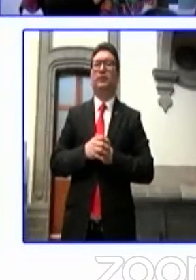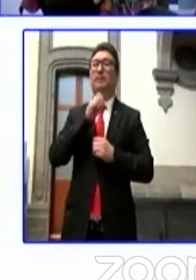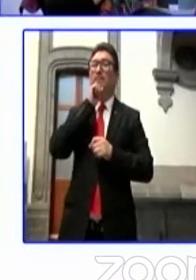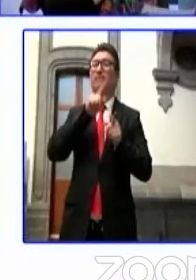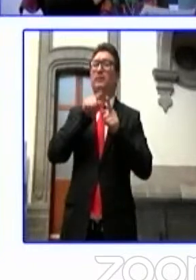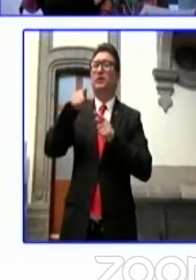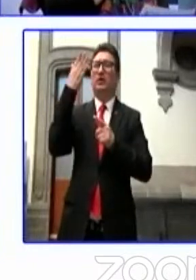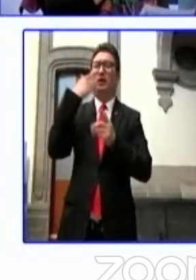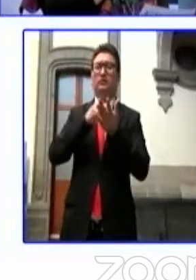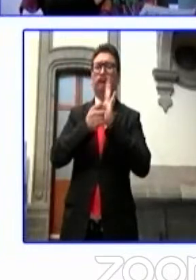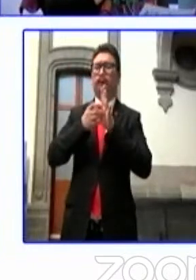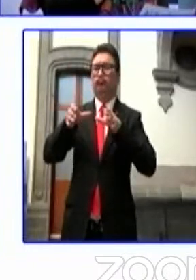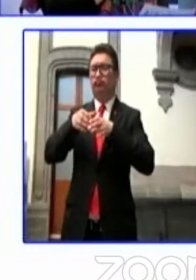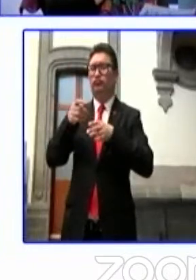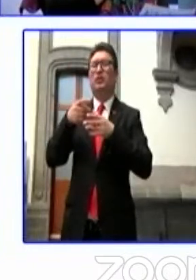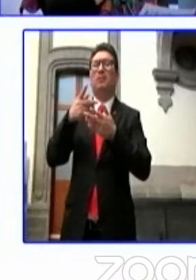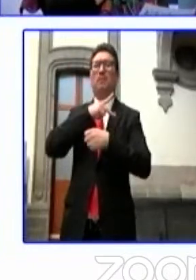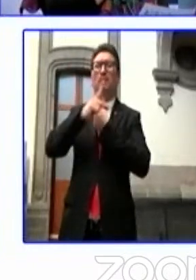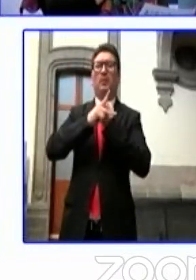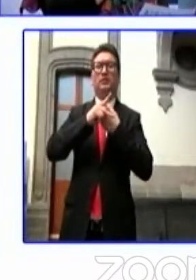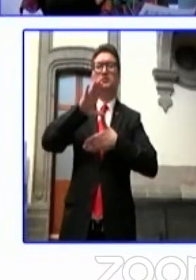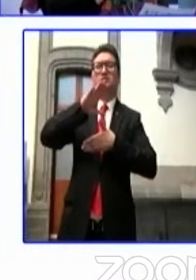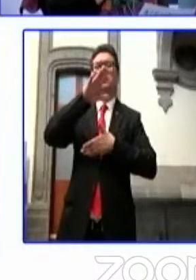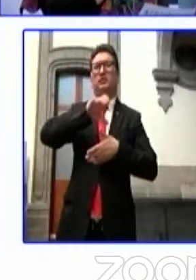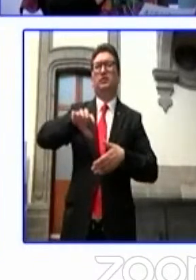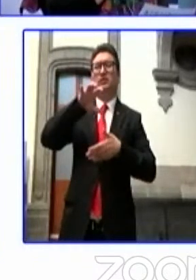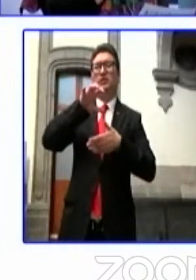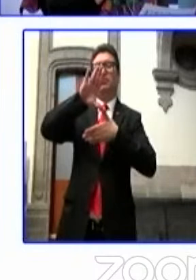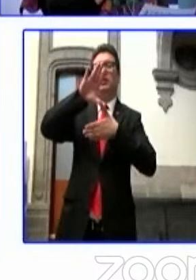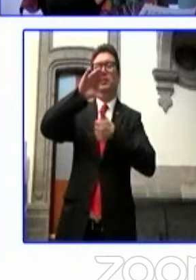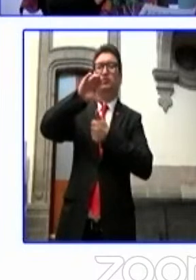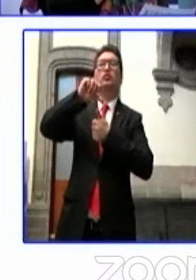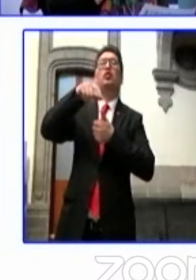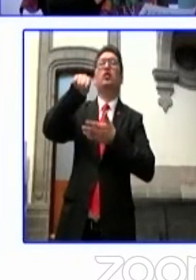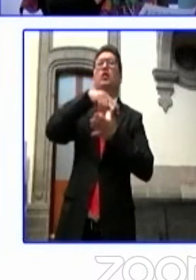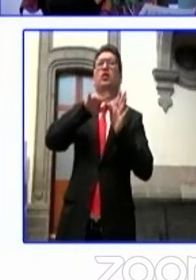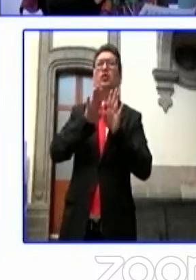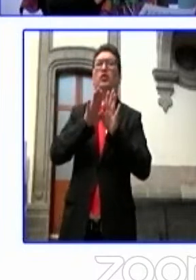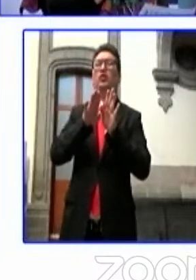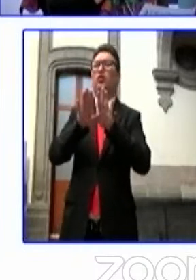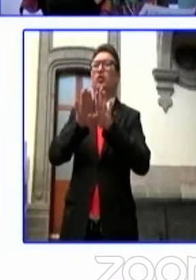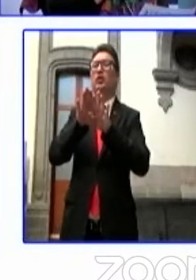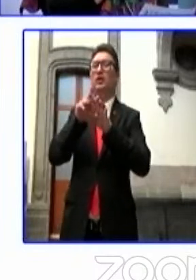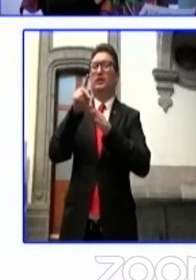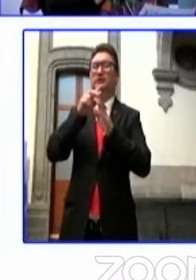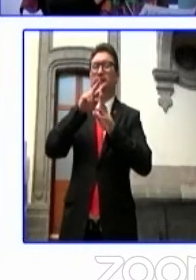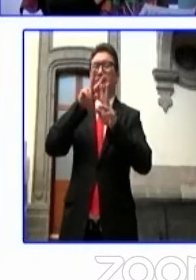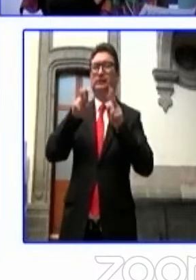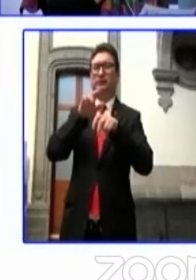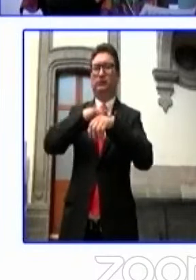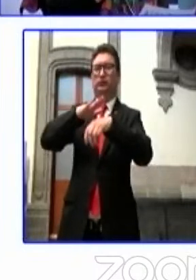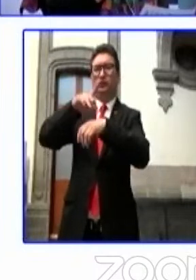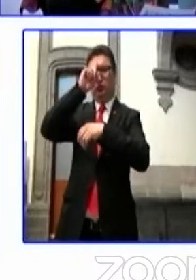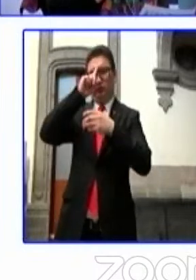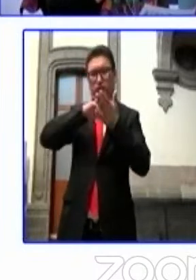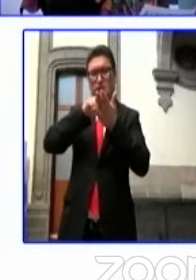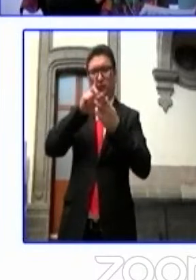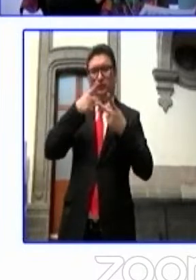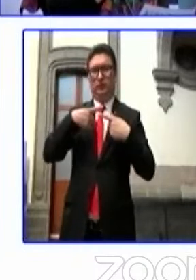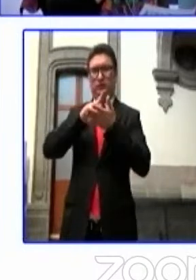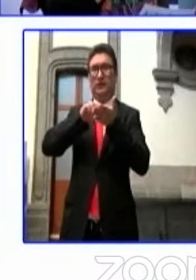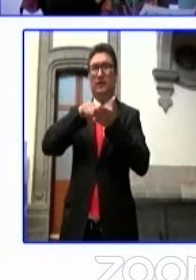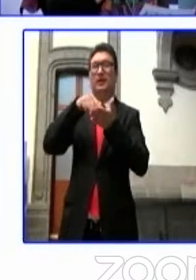acompañó técnicamente a varios países de América del Sur en el desarrollo de temas como sistemas de seguimiento a las recomendaciones y red de